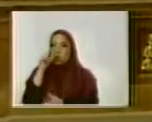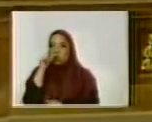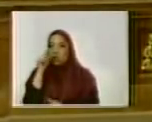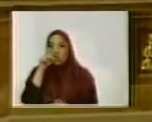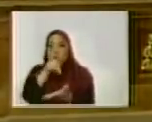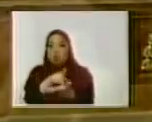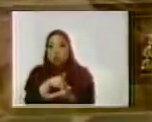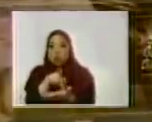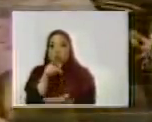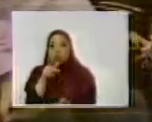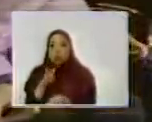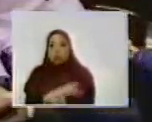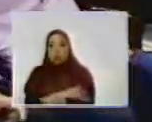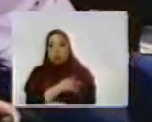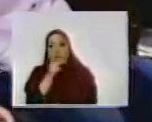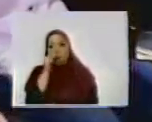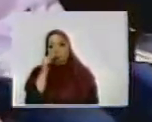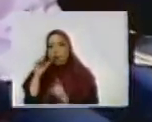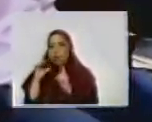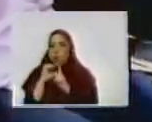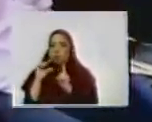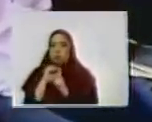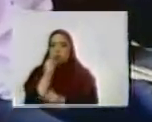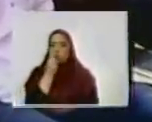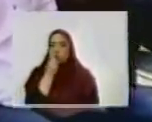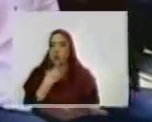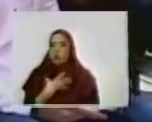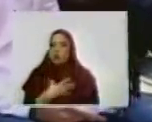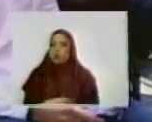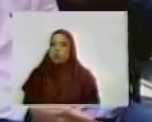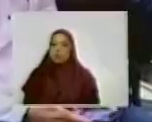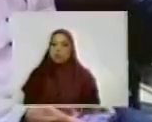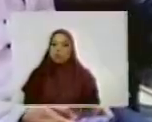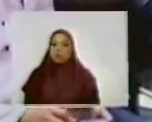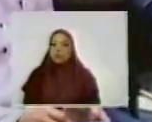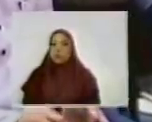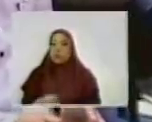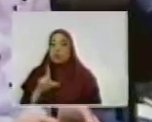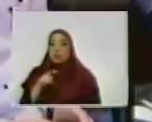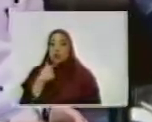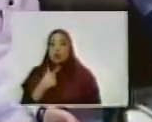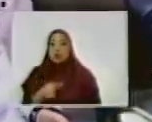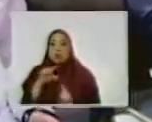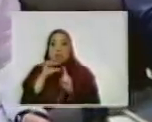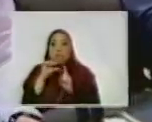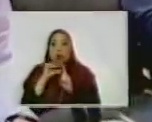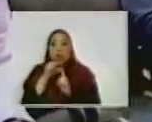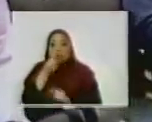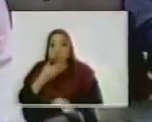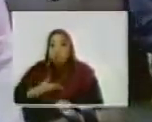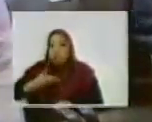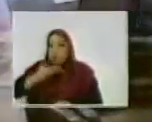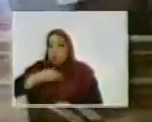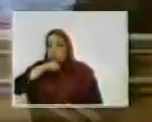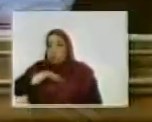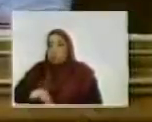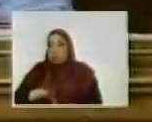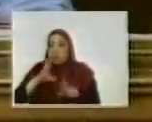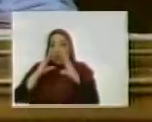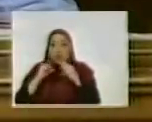Alí Rodríguez es un hombre de palabra, para él la palabra era una carga histórica y la